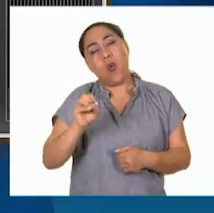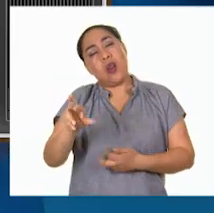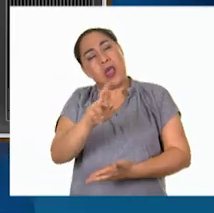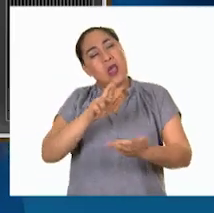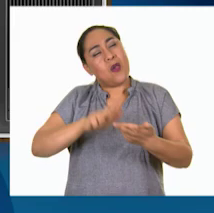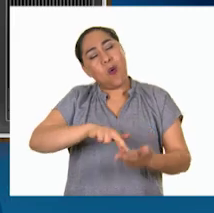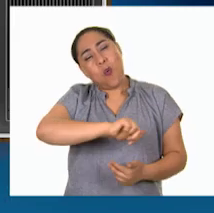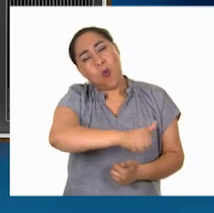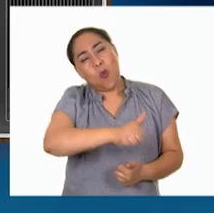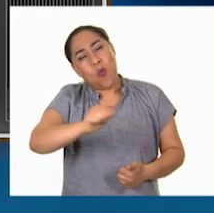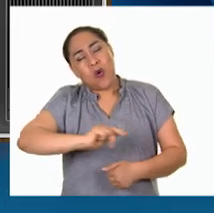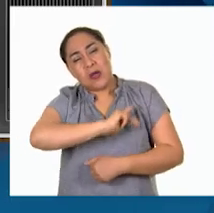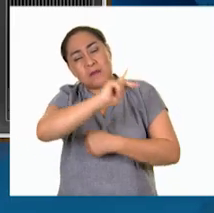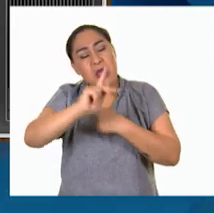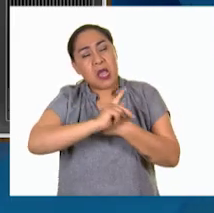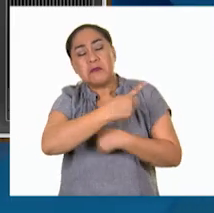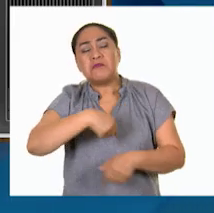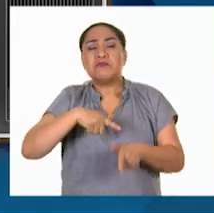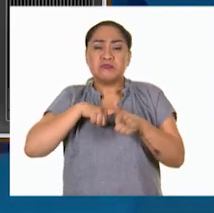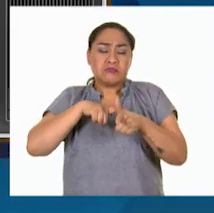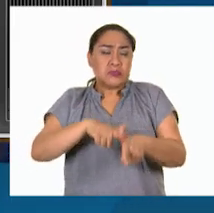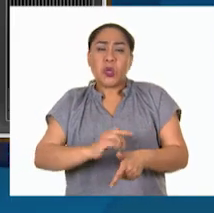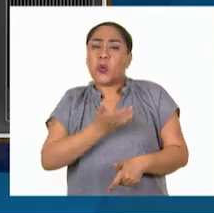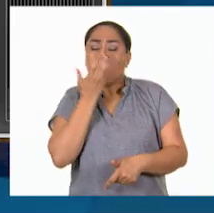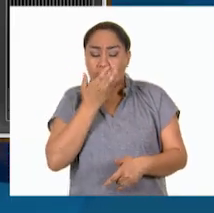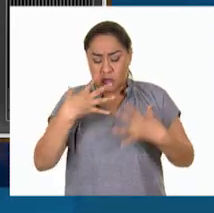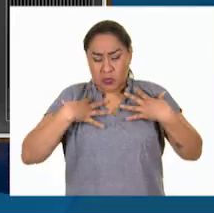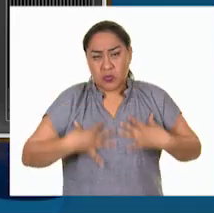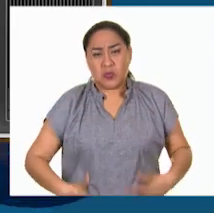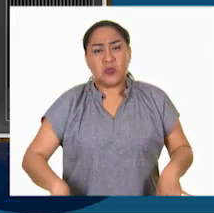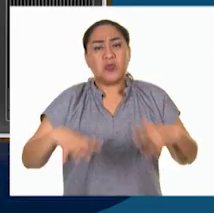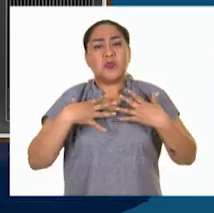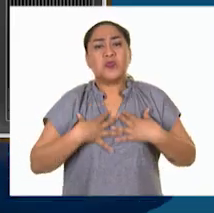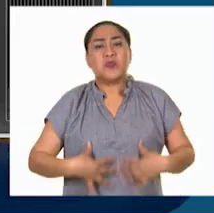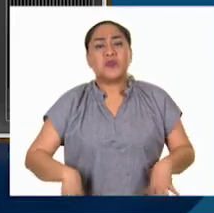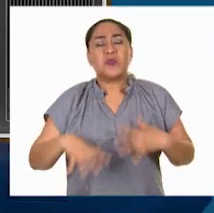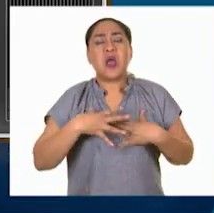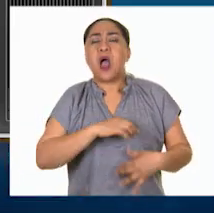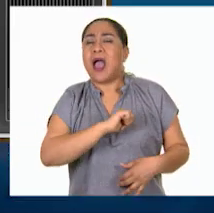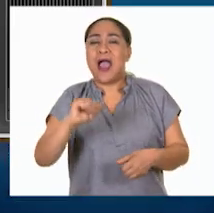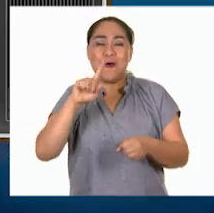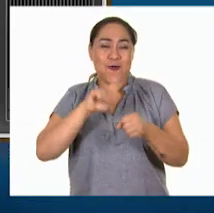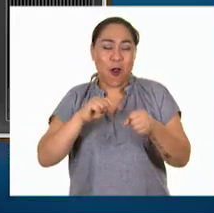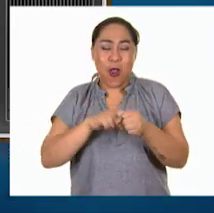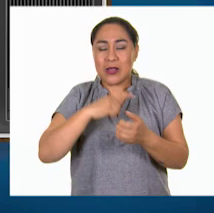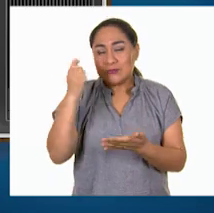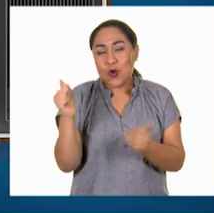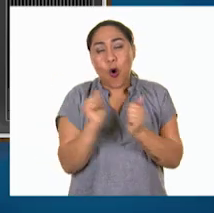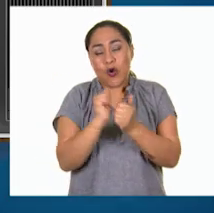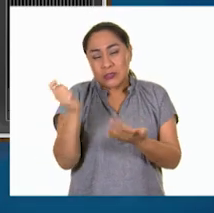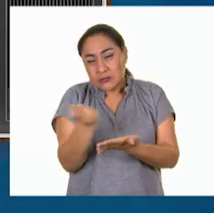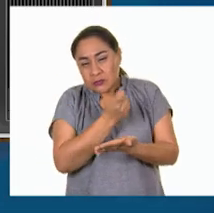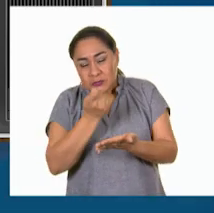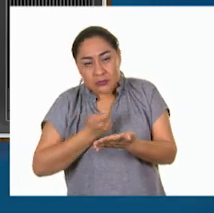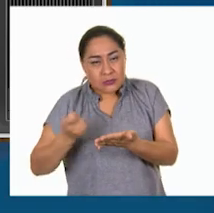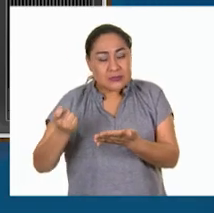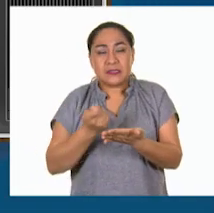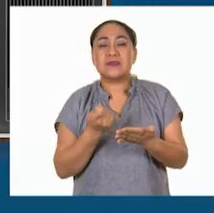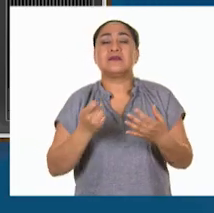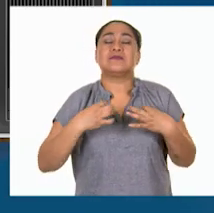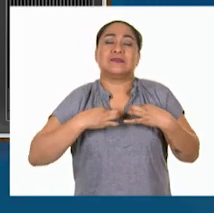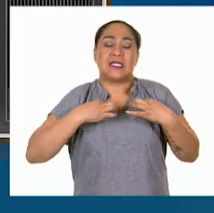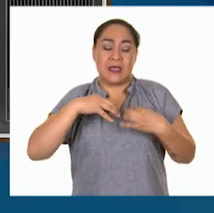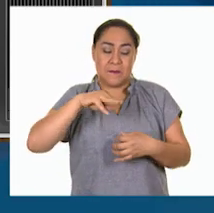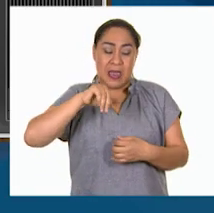país siguieron vistiendo sus tradicionales ropas con coloridos bordados y textiles de manta,